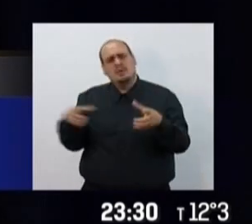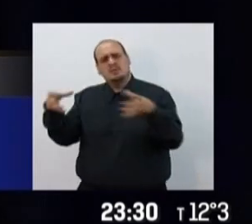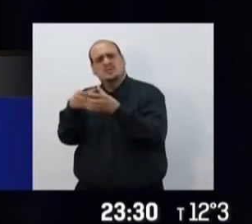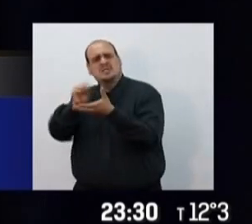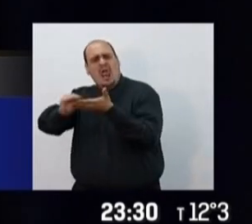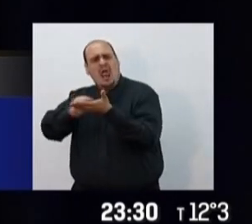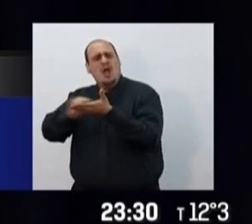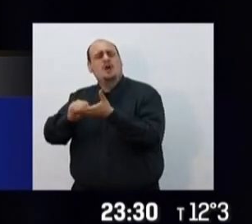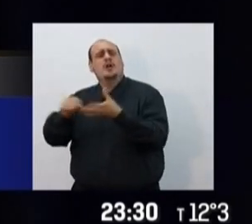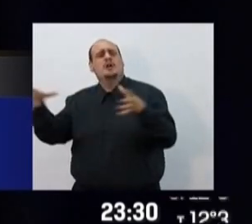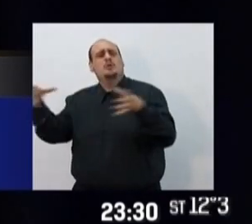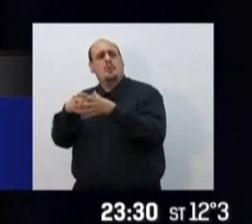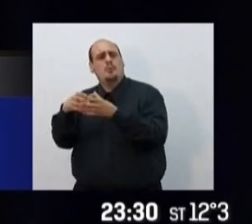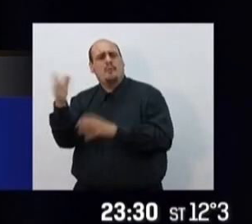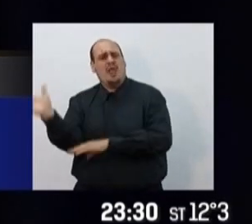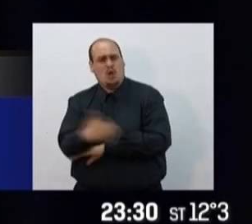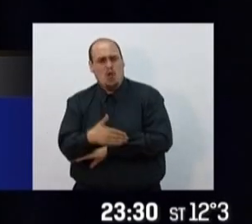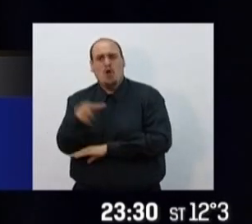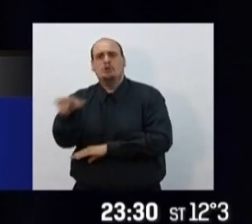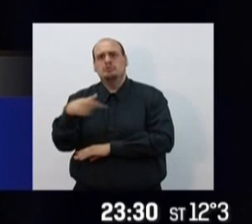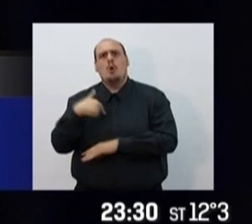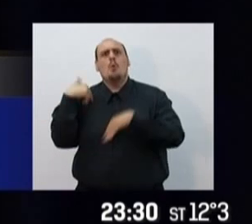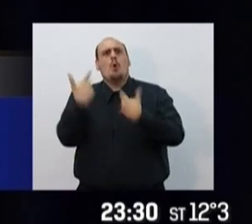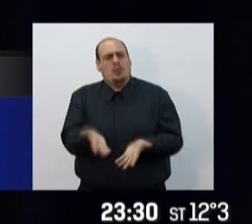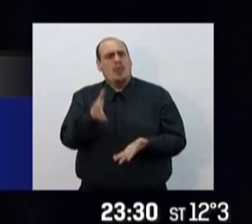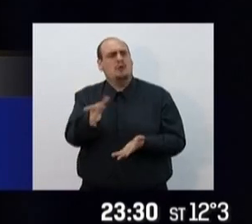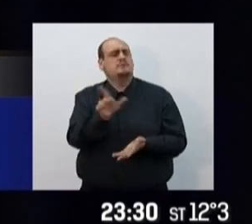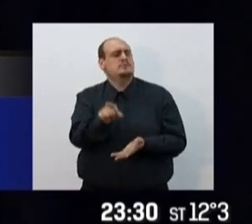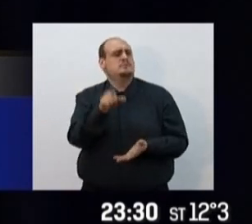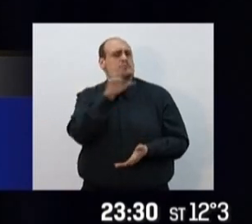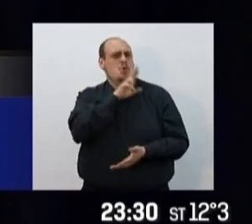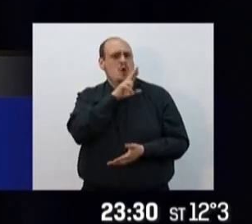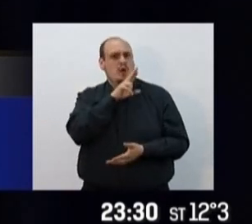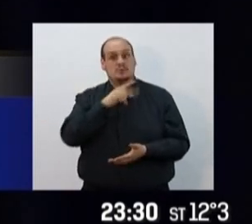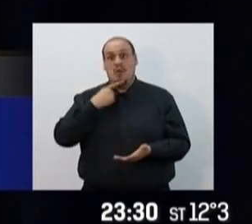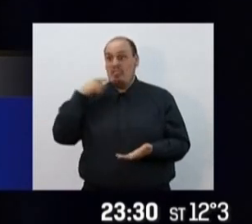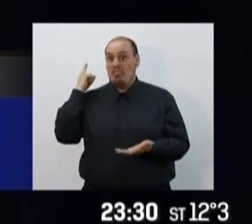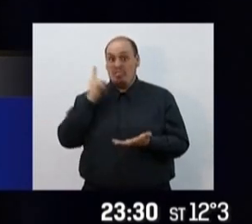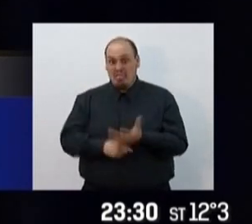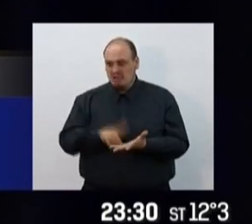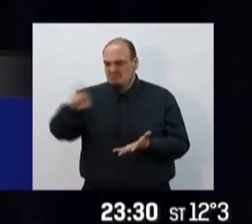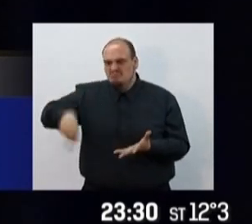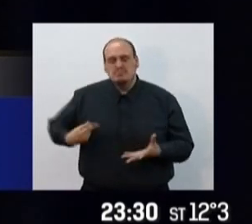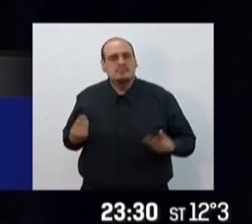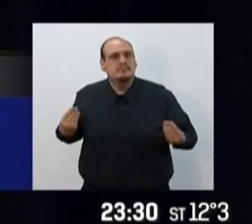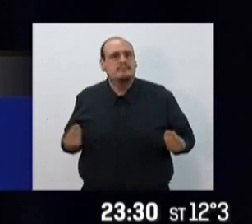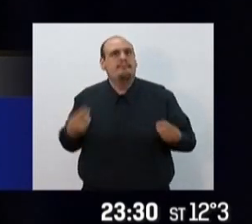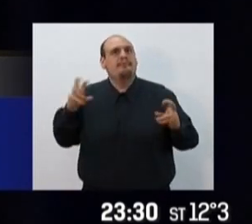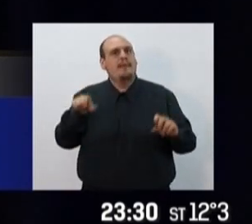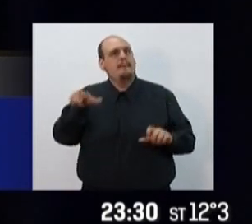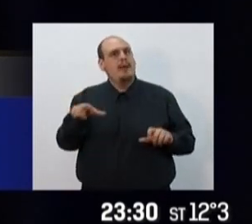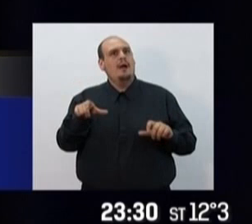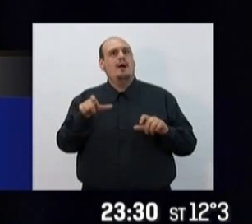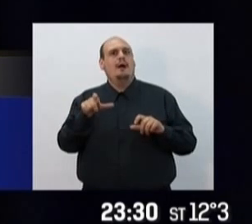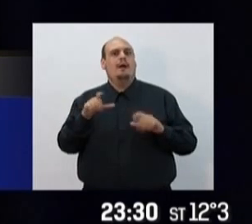Todos votaron en contra de un derecho elemental de las mujeres. Mucho de esa decisión tuvo que ver con el interés de